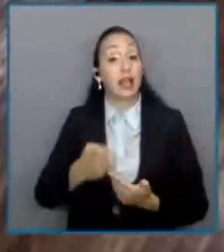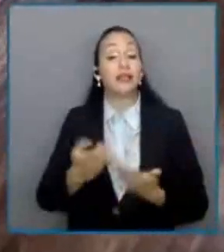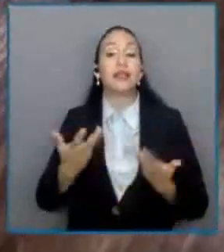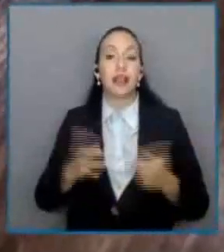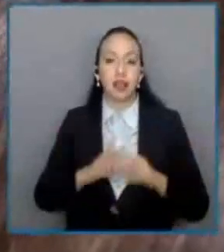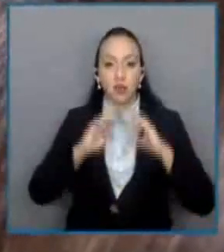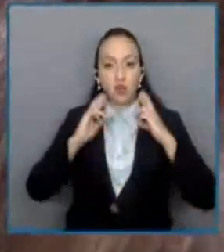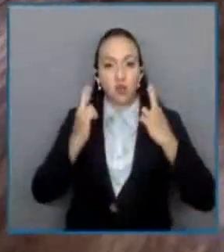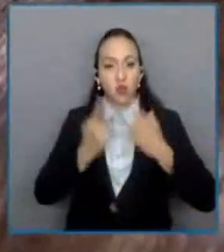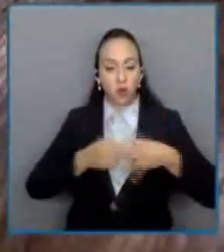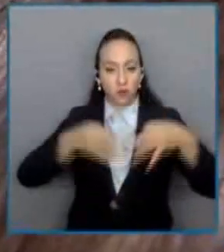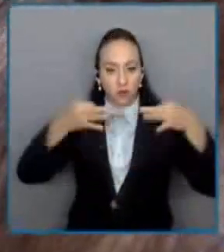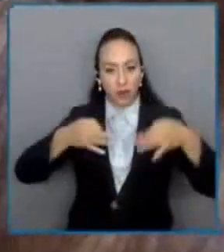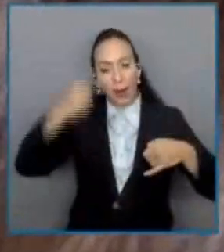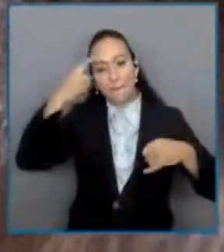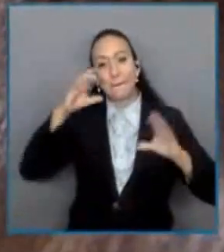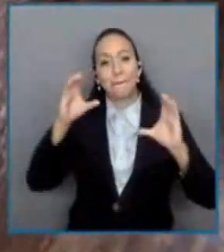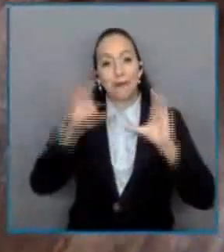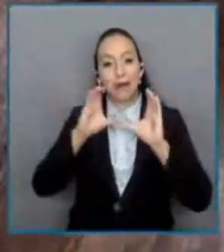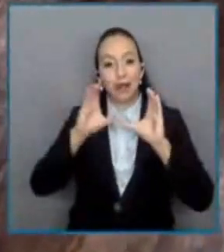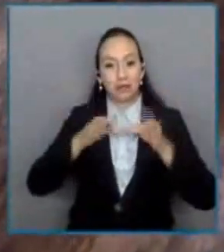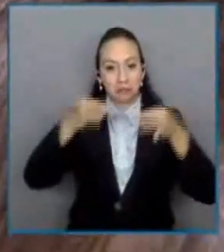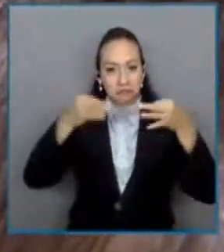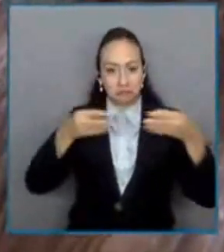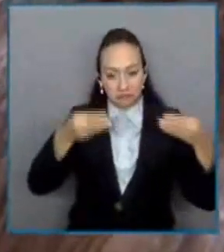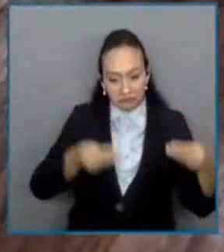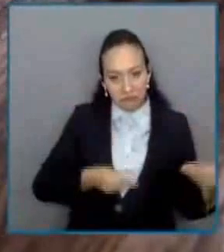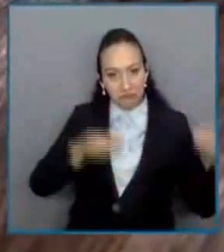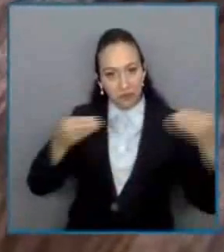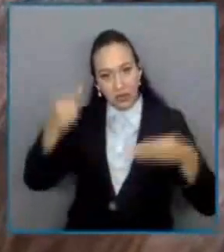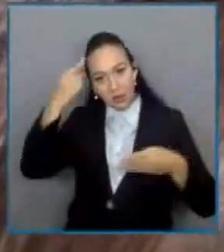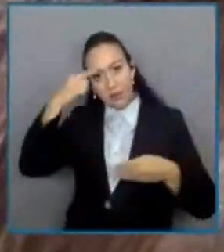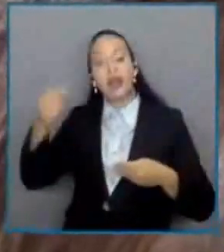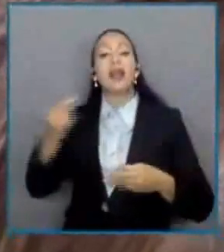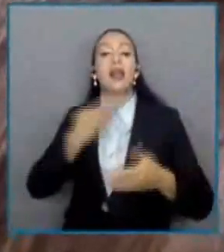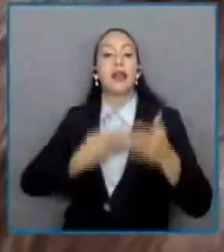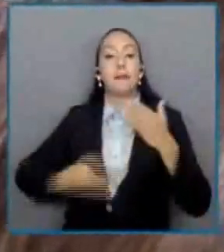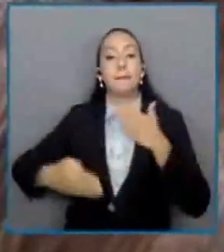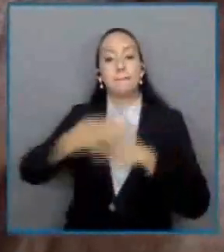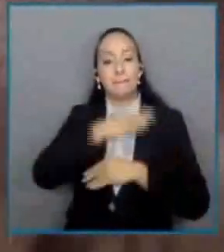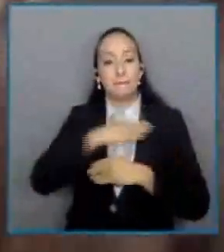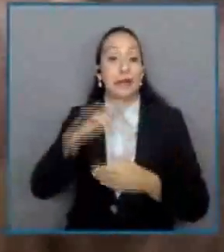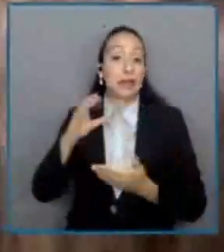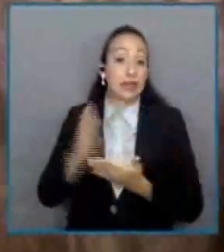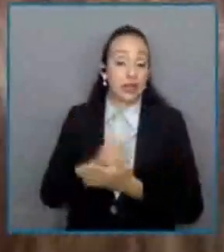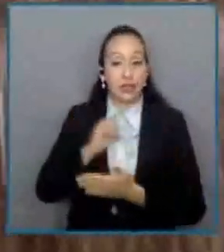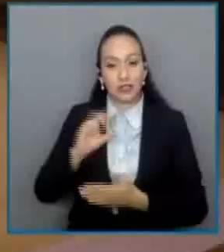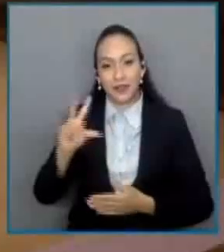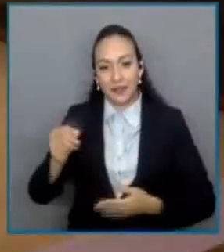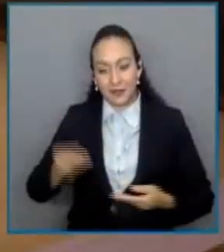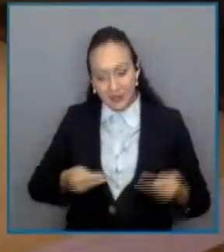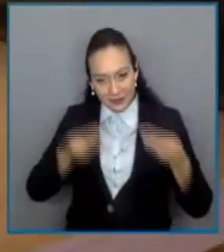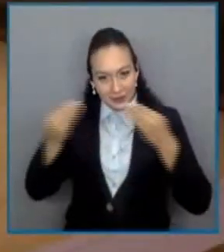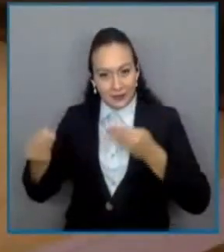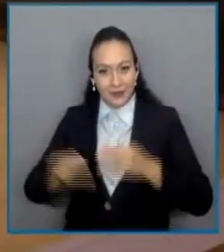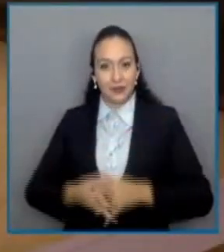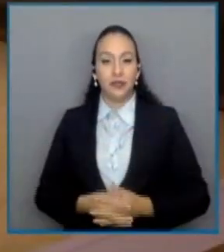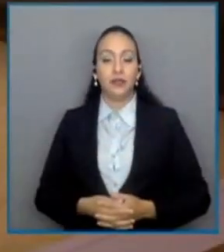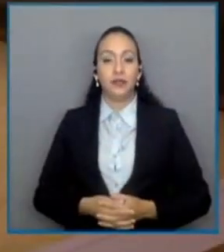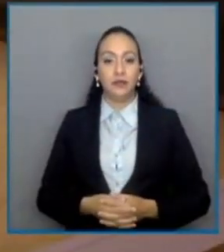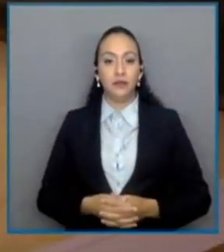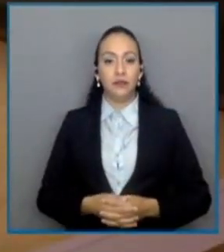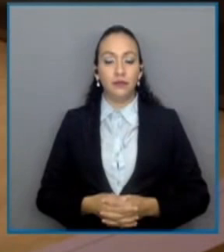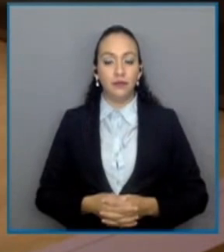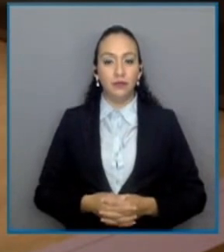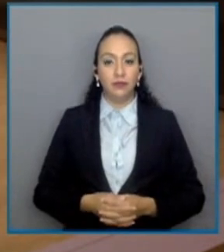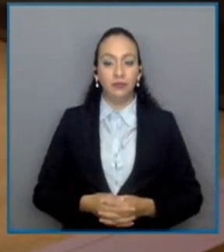de la constancia como presidenta electa a la doctora Claudia Sheinbaum Pardo. Y en cumplimiento al ordenado